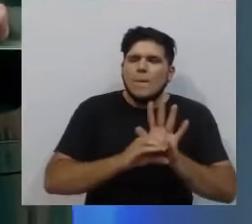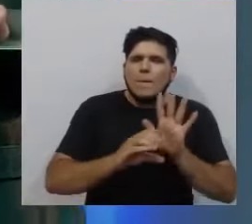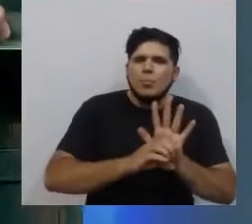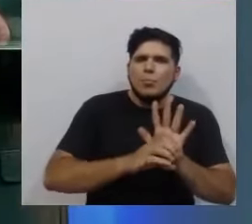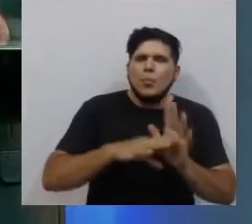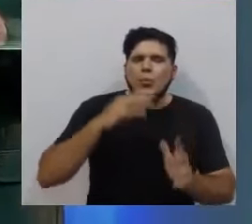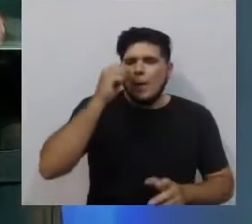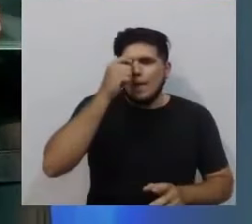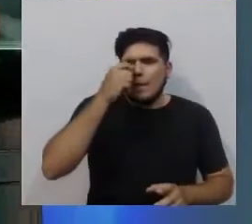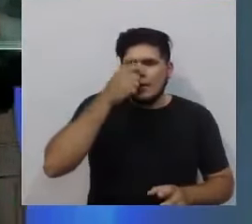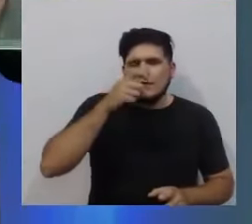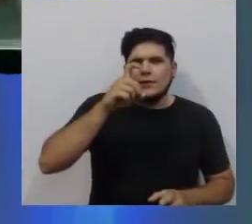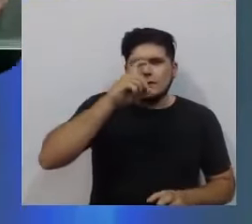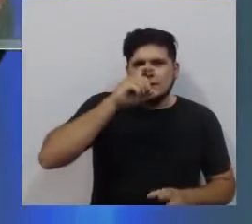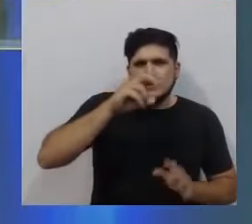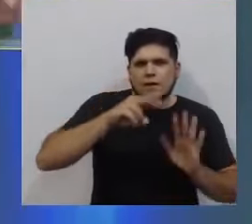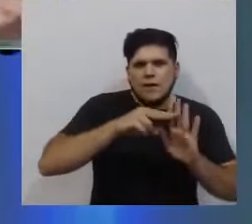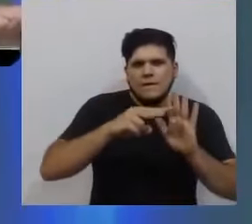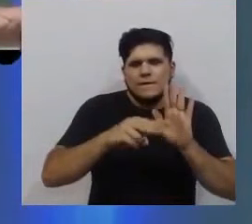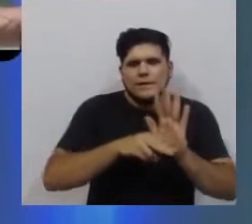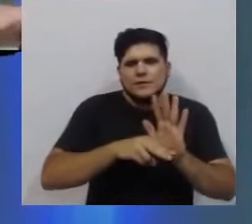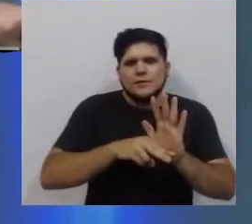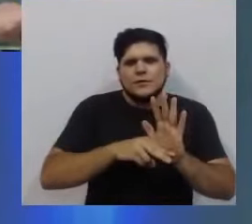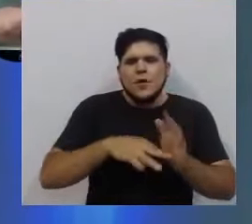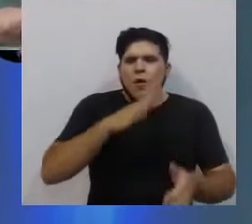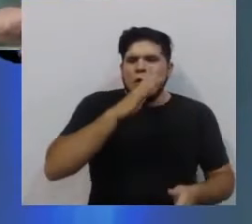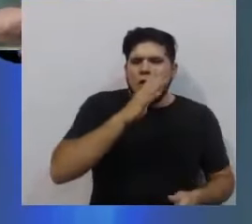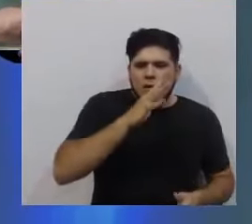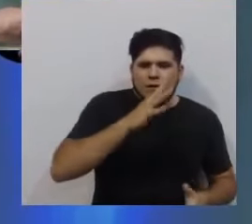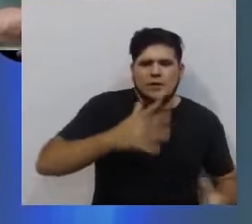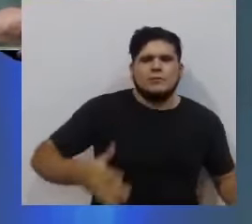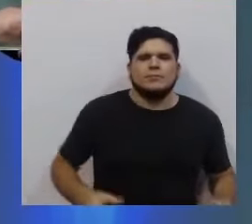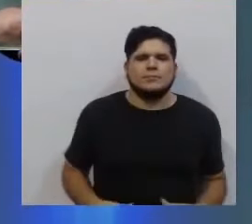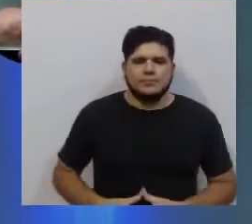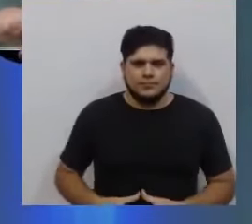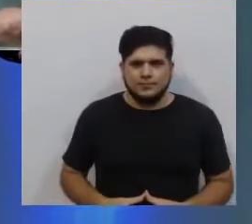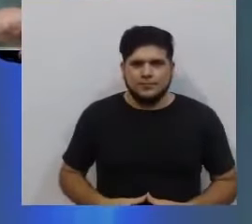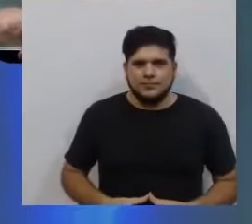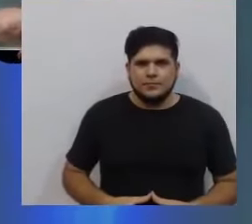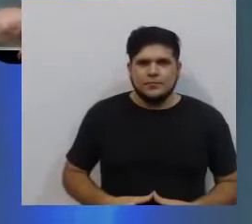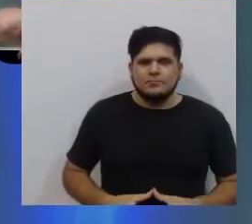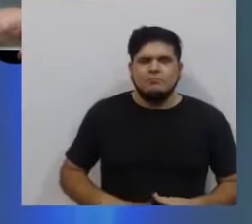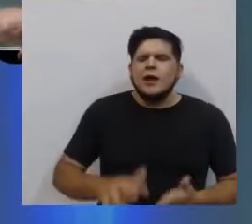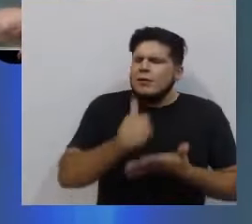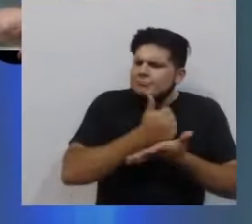jehová esfuérzate aliente se tu corazón